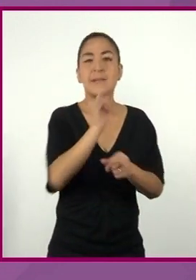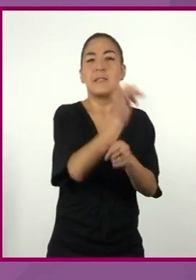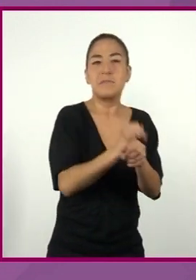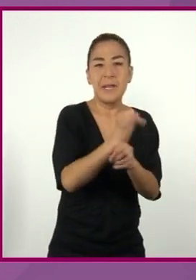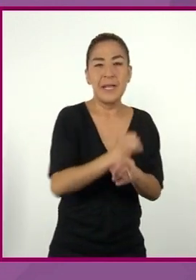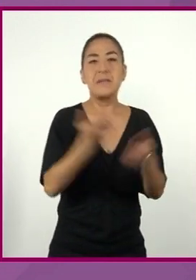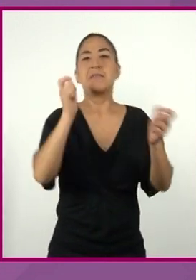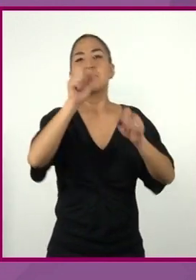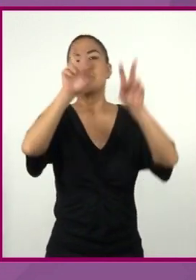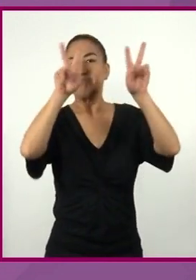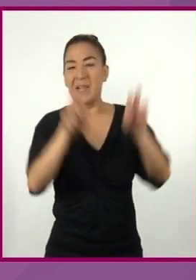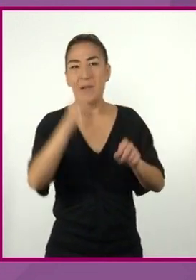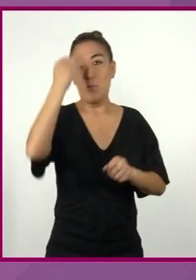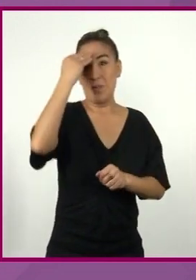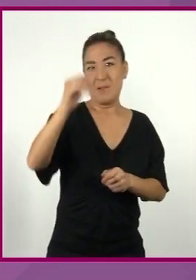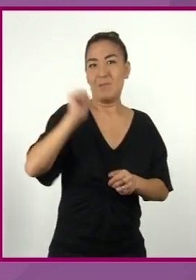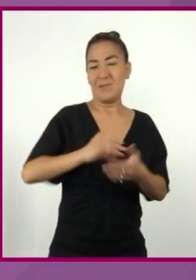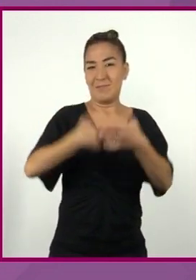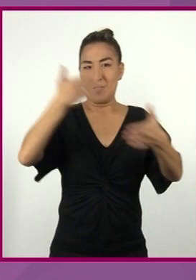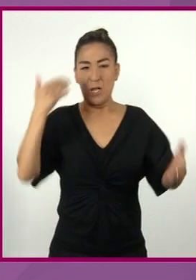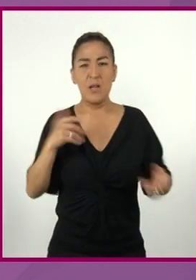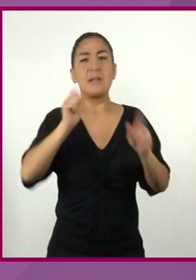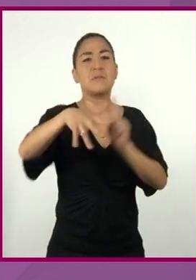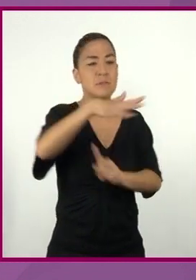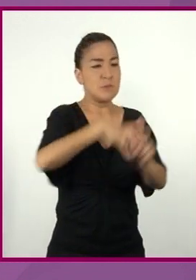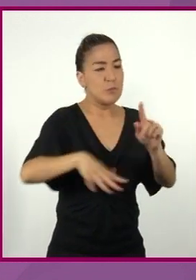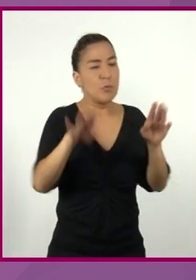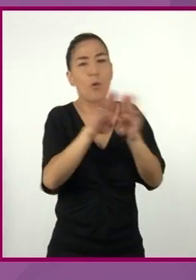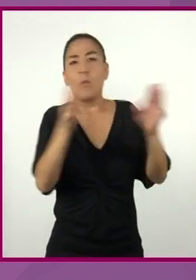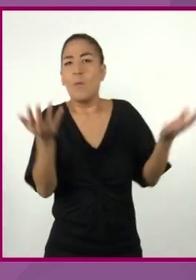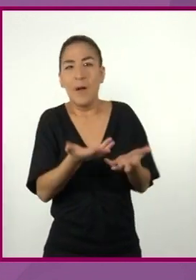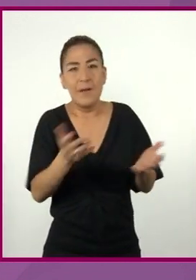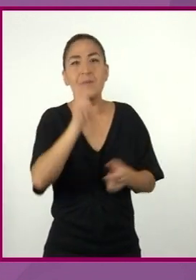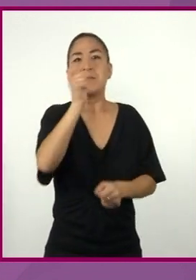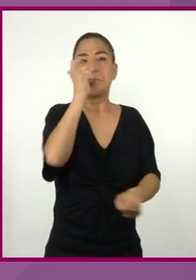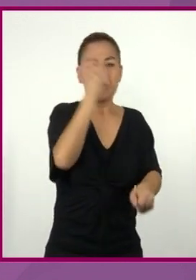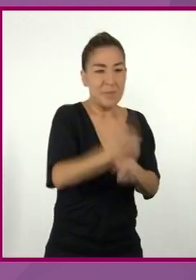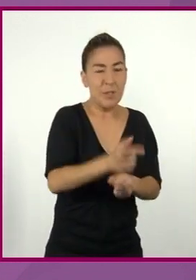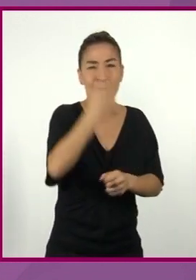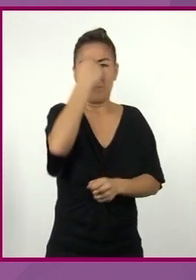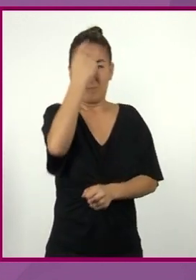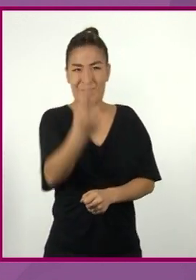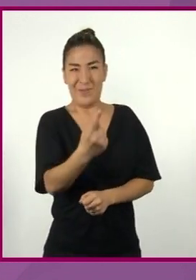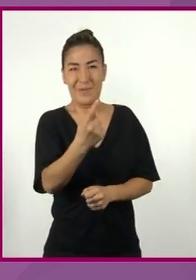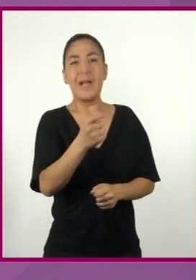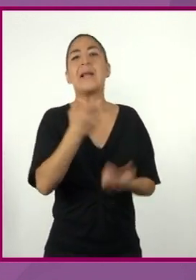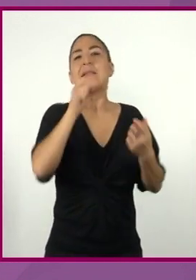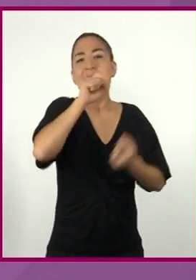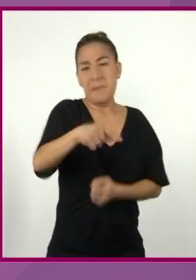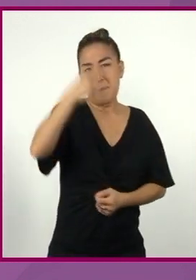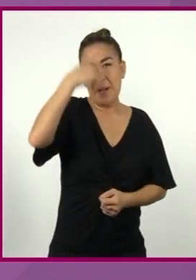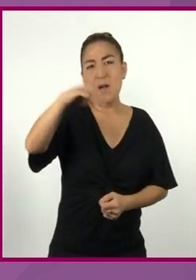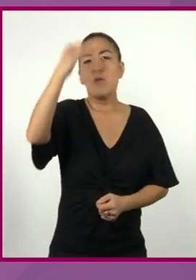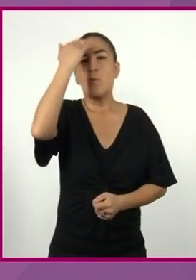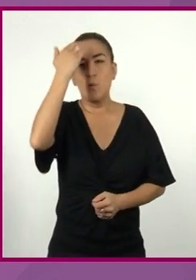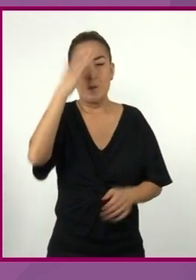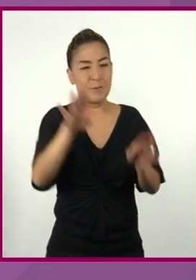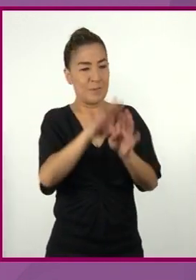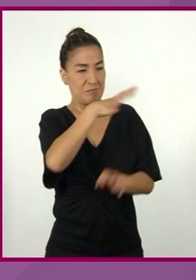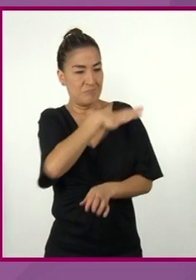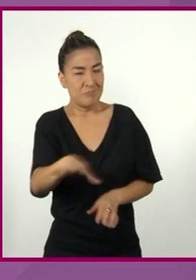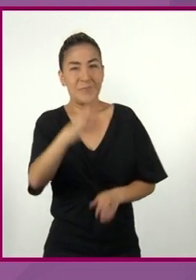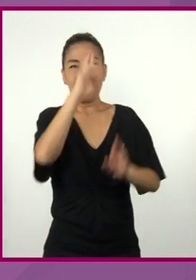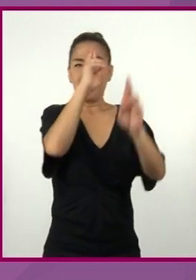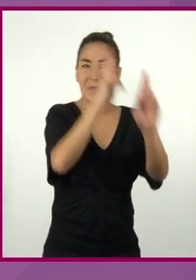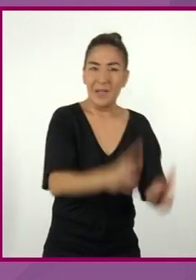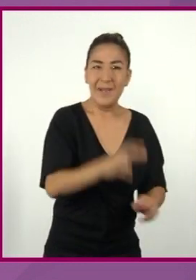o época, conocer el contexto en que algo se hizo, descubrió o inventó, conocer o entender a alguien que se admira, respeta